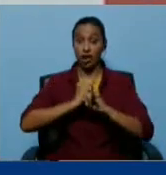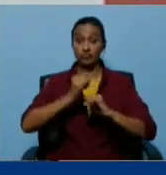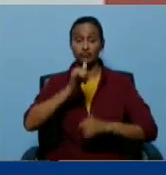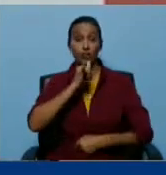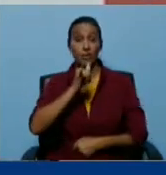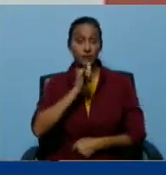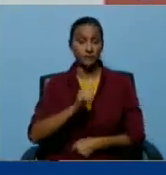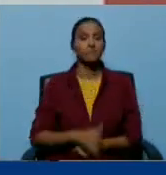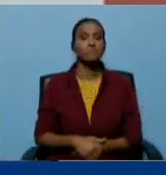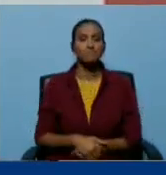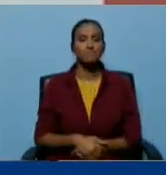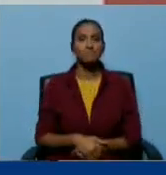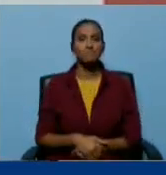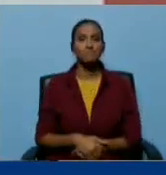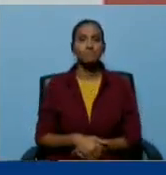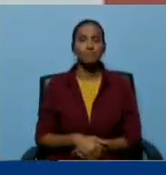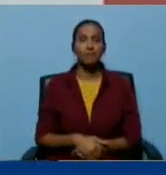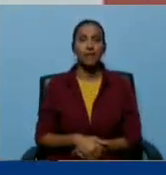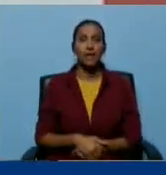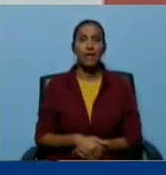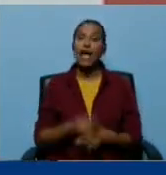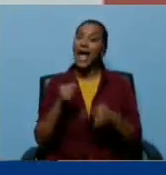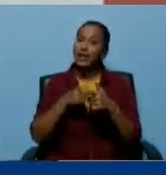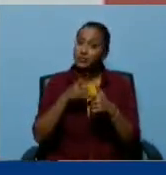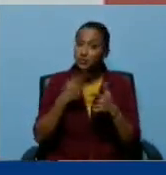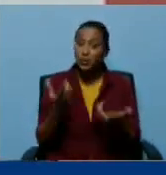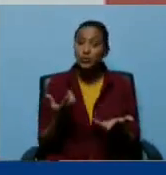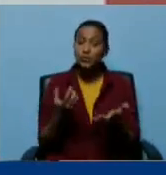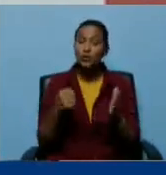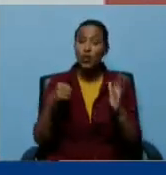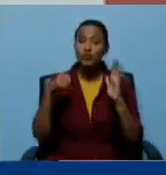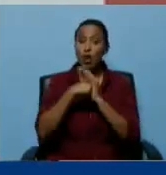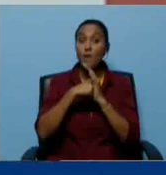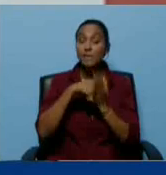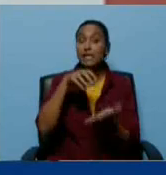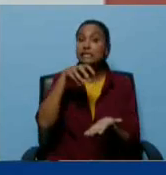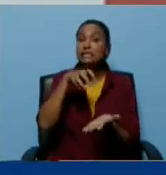Entonces fue un golpe fundamentalmente, Diosdado, mediático.